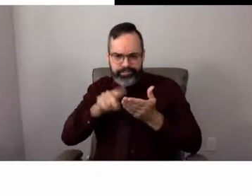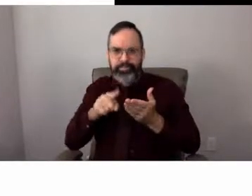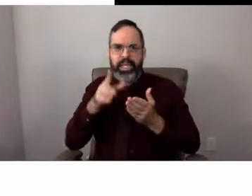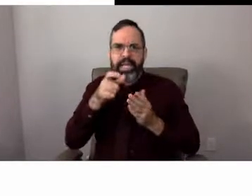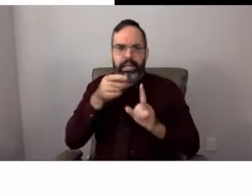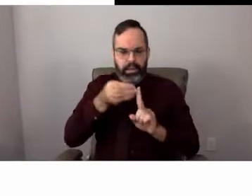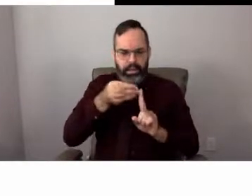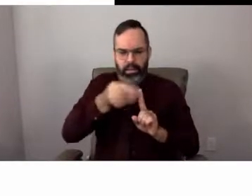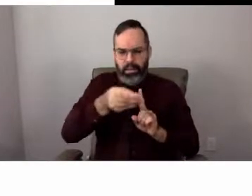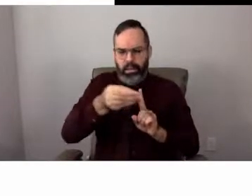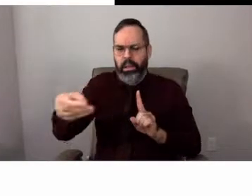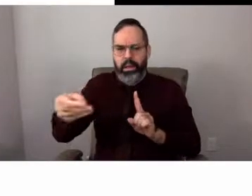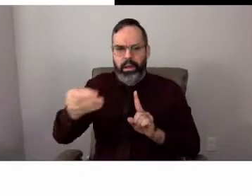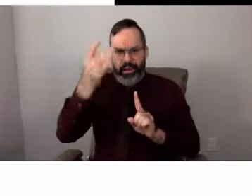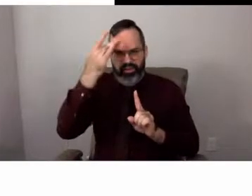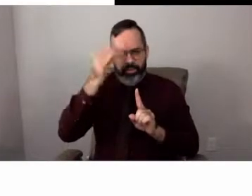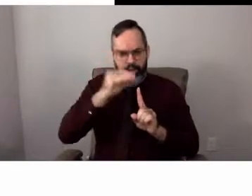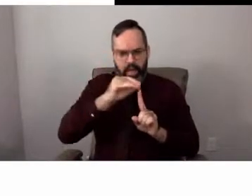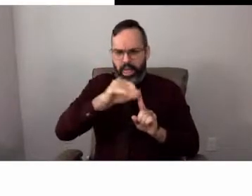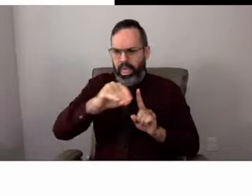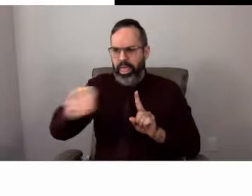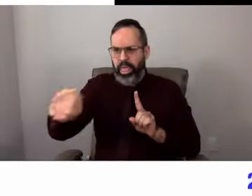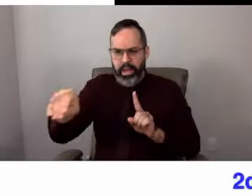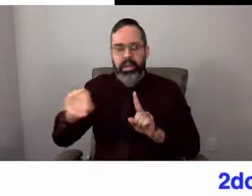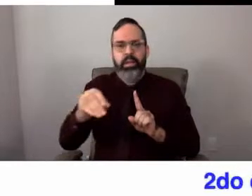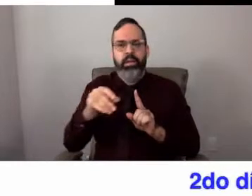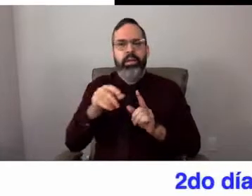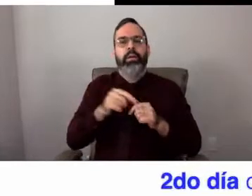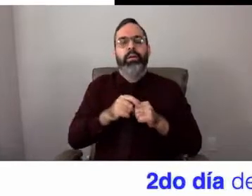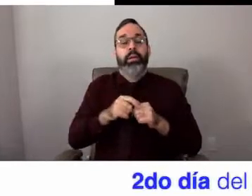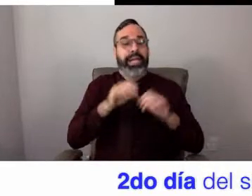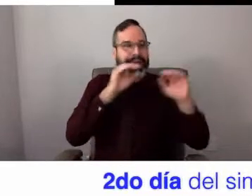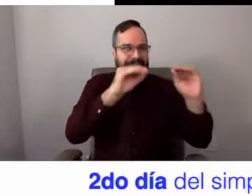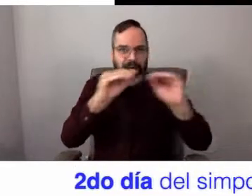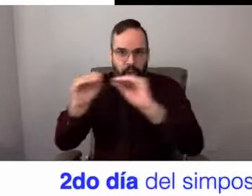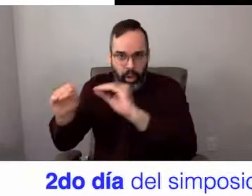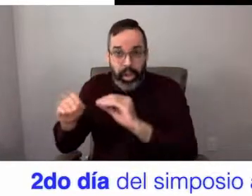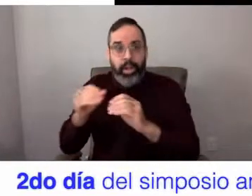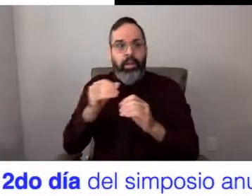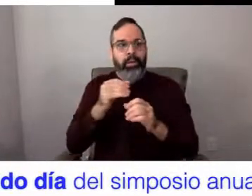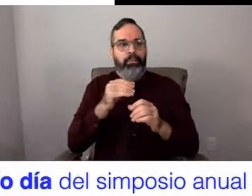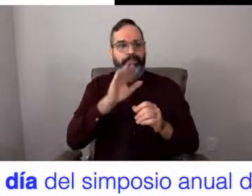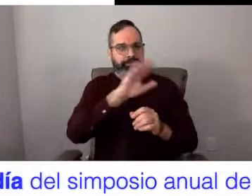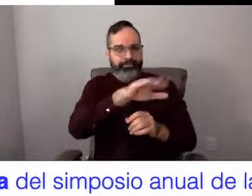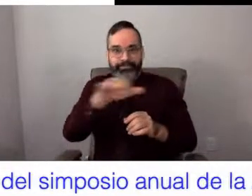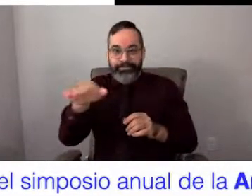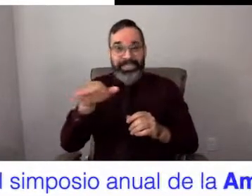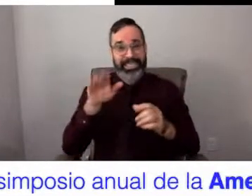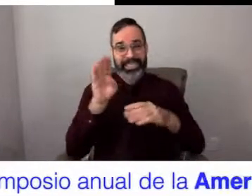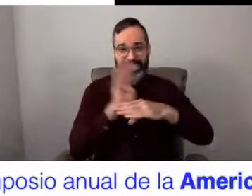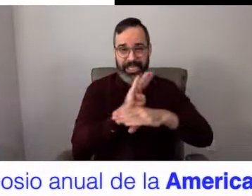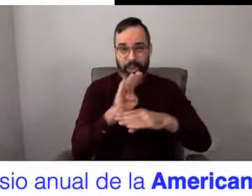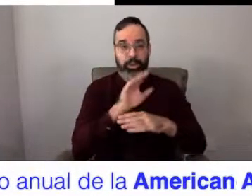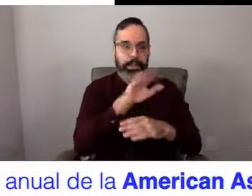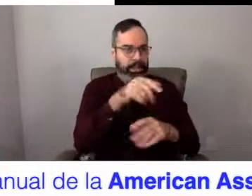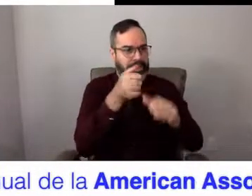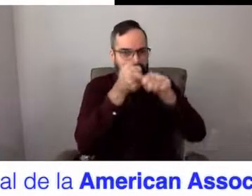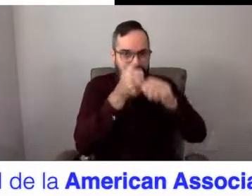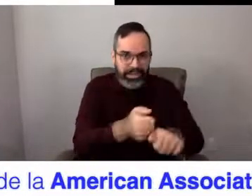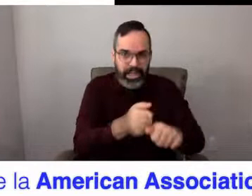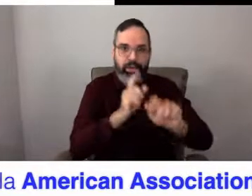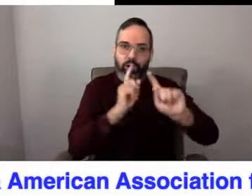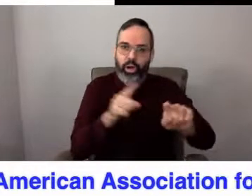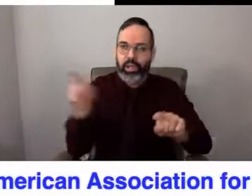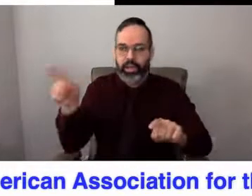educan, monitorean que los negocios, que los comercios estén cumpliendo con las órdenes ejecutivas y realizan